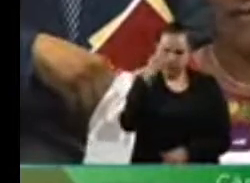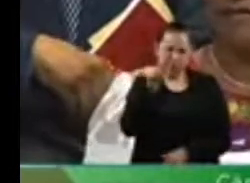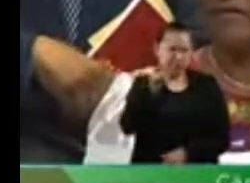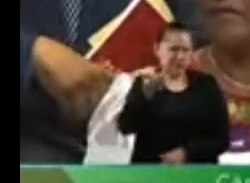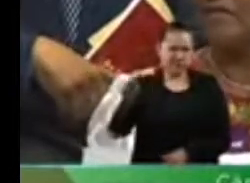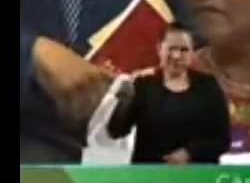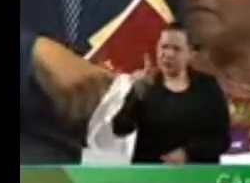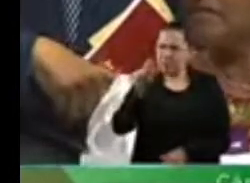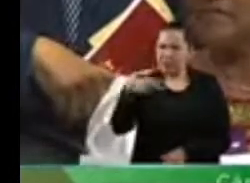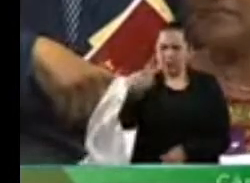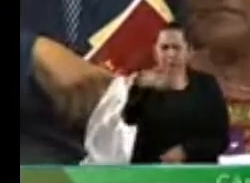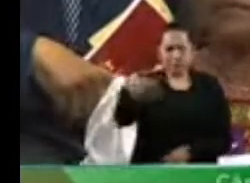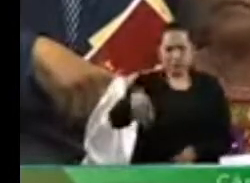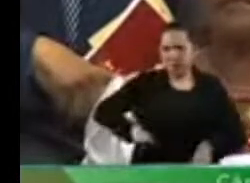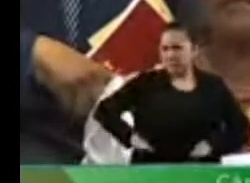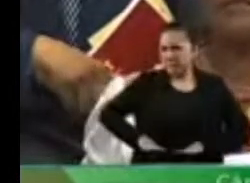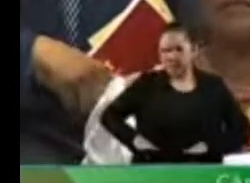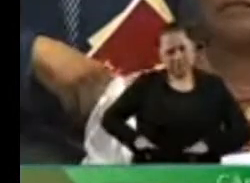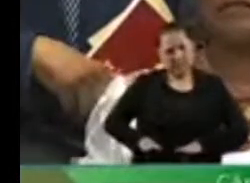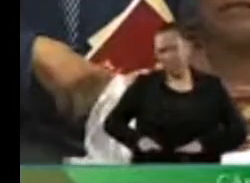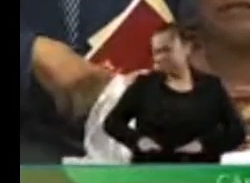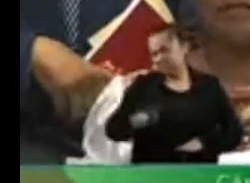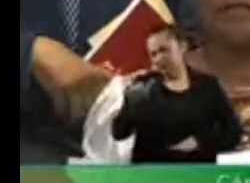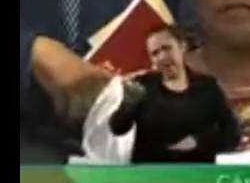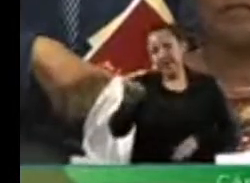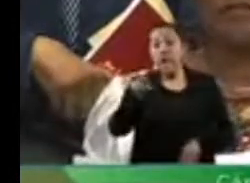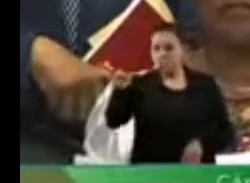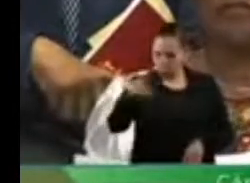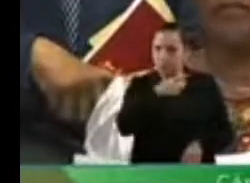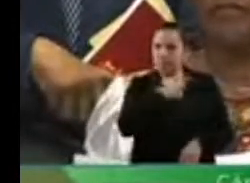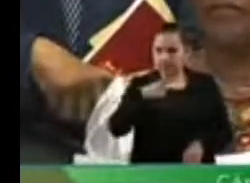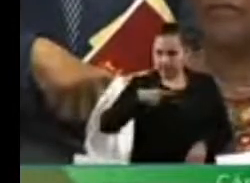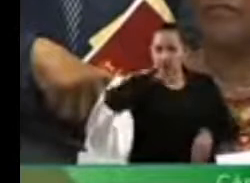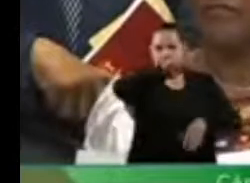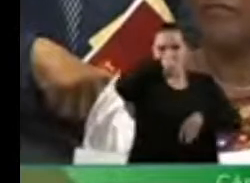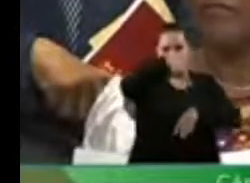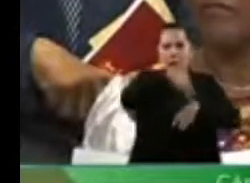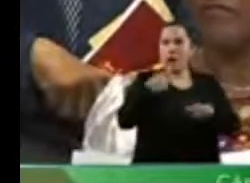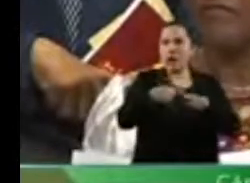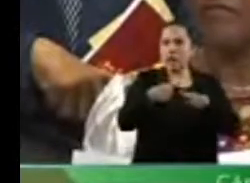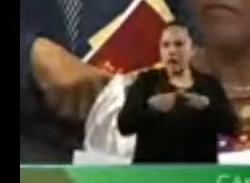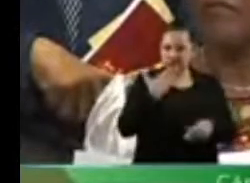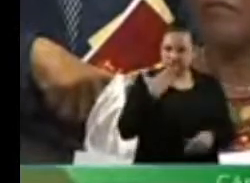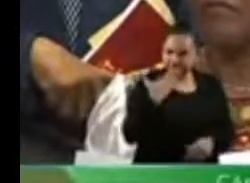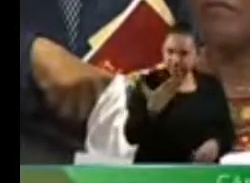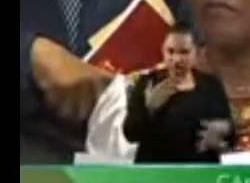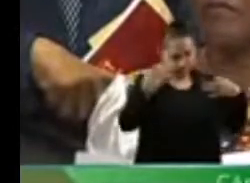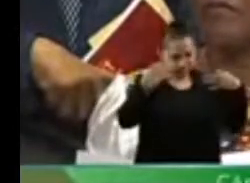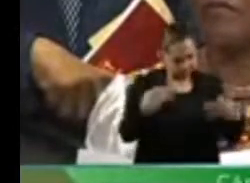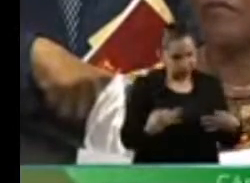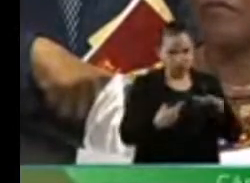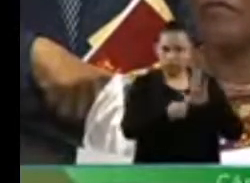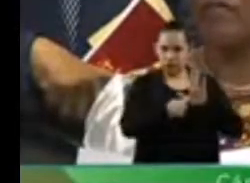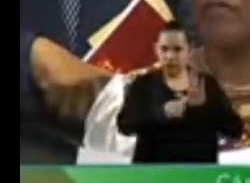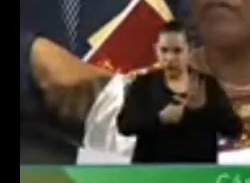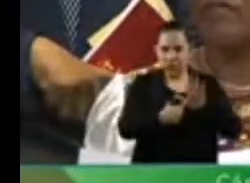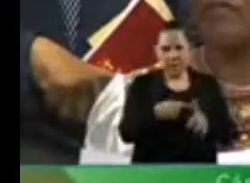tribuna. Tenían que esforzarse y mandaron al peor, al menos consistente, al menos